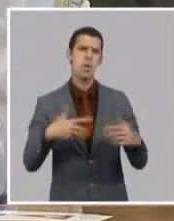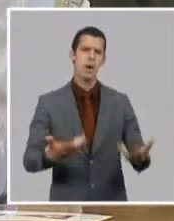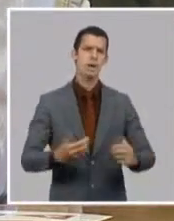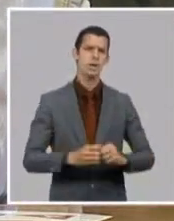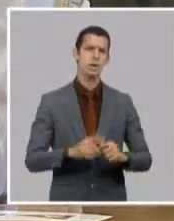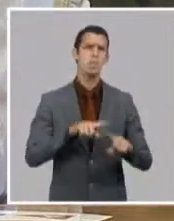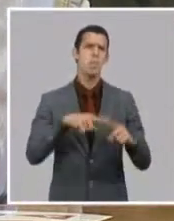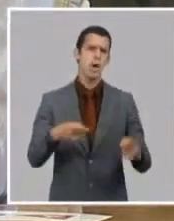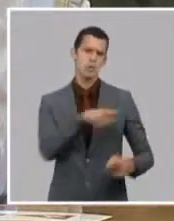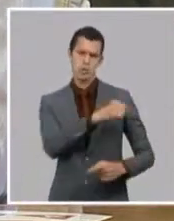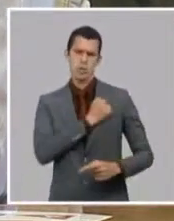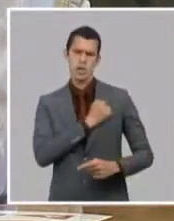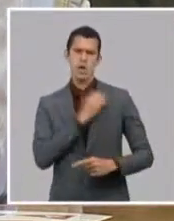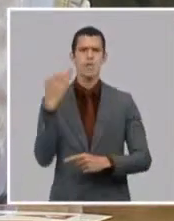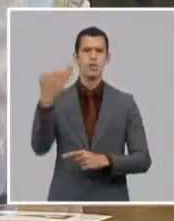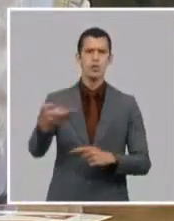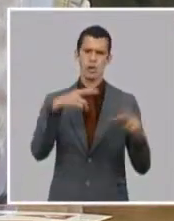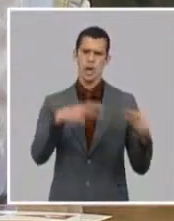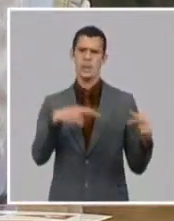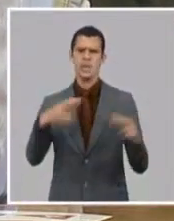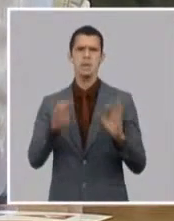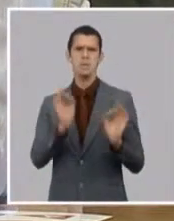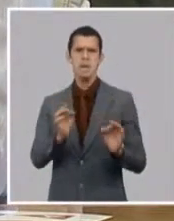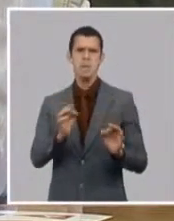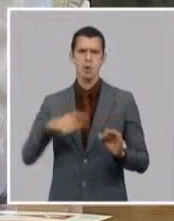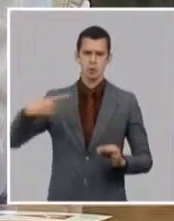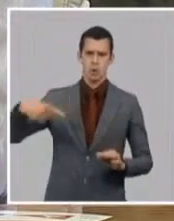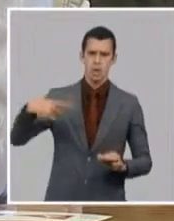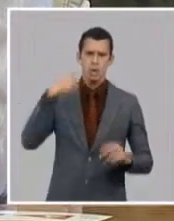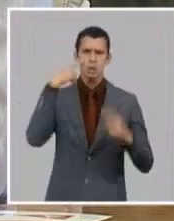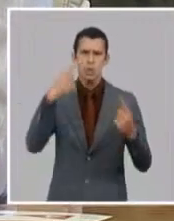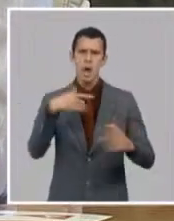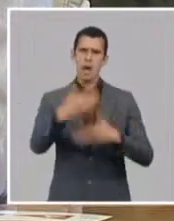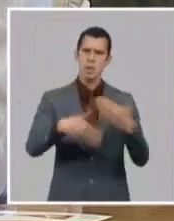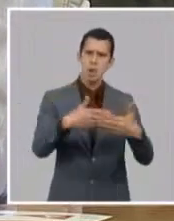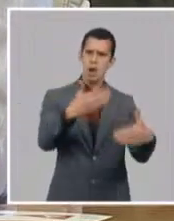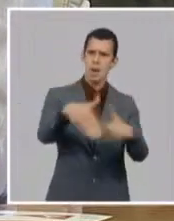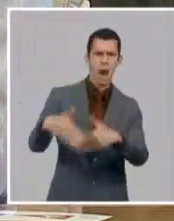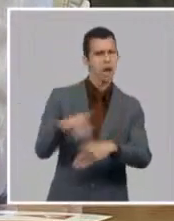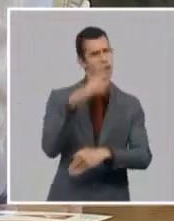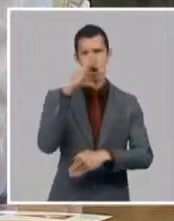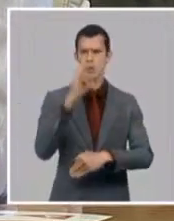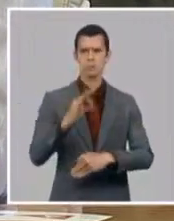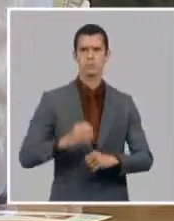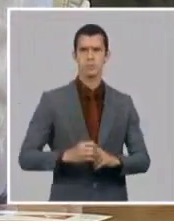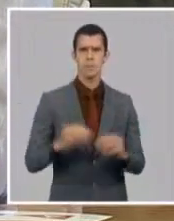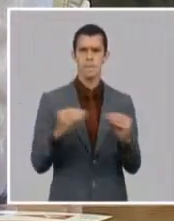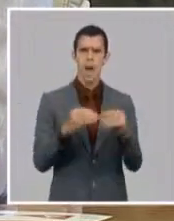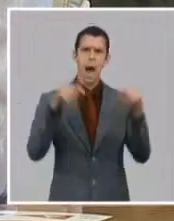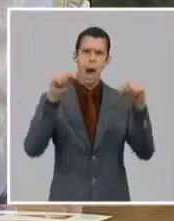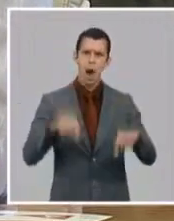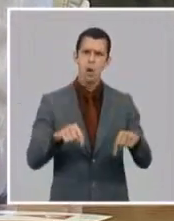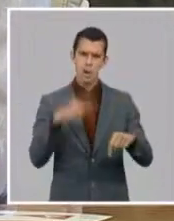repitan, para poder transformar situaciones. Bueno, en los disturbios yo diría que han participado,